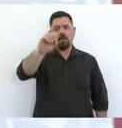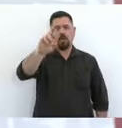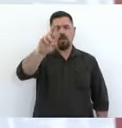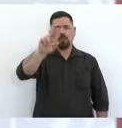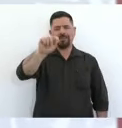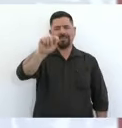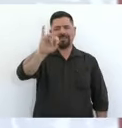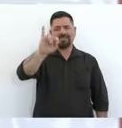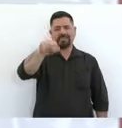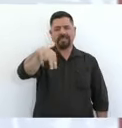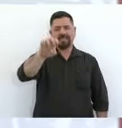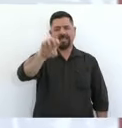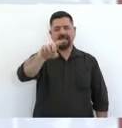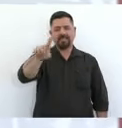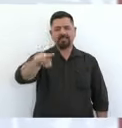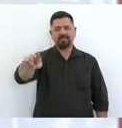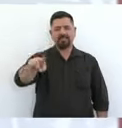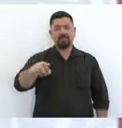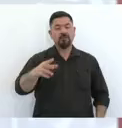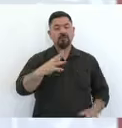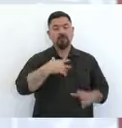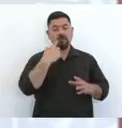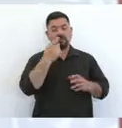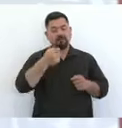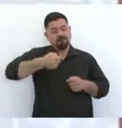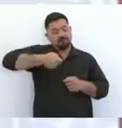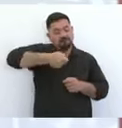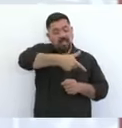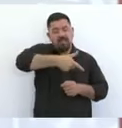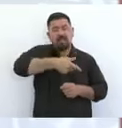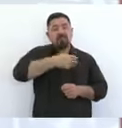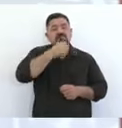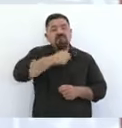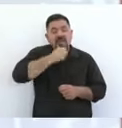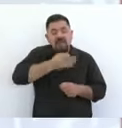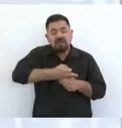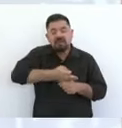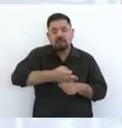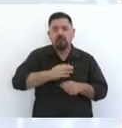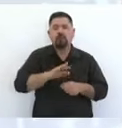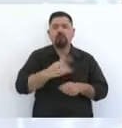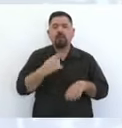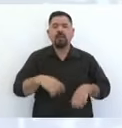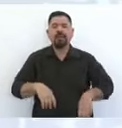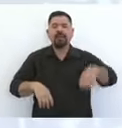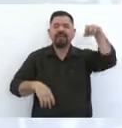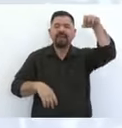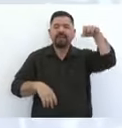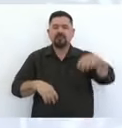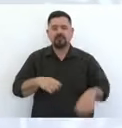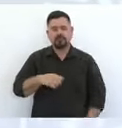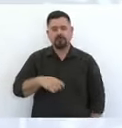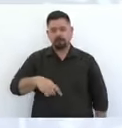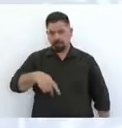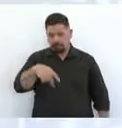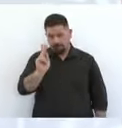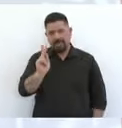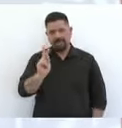y le decían el viejito, porque ya estaba grande. Pero